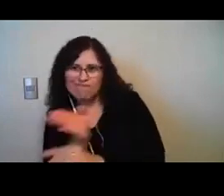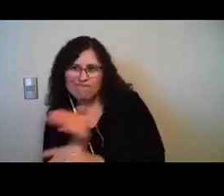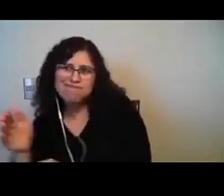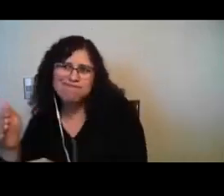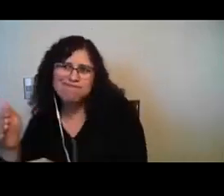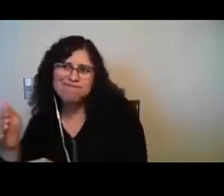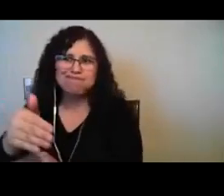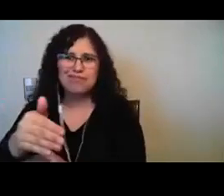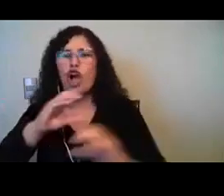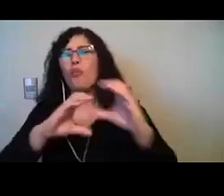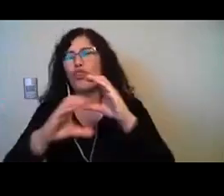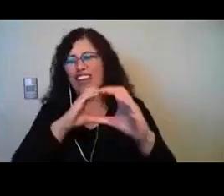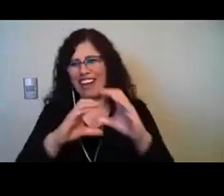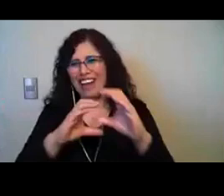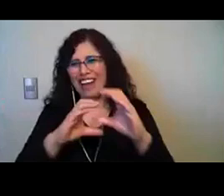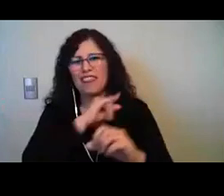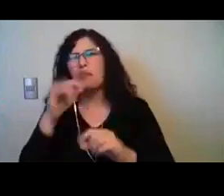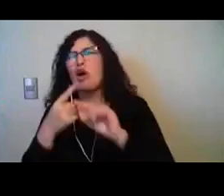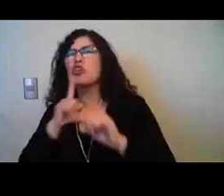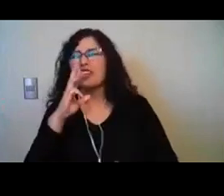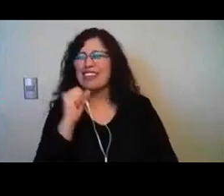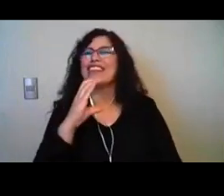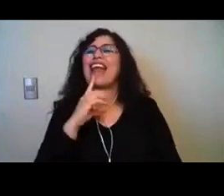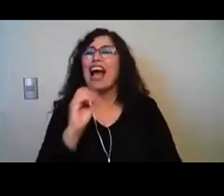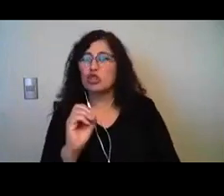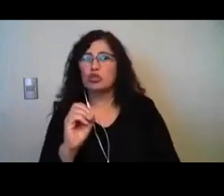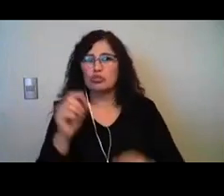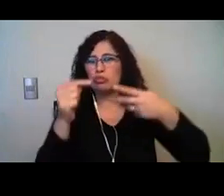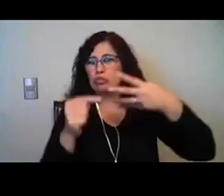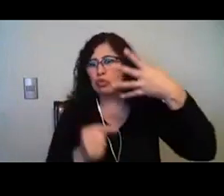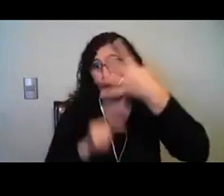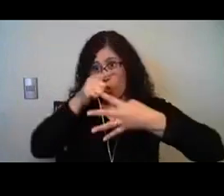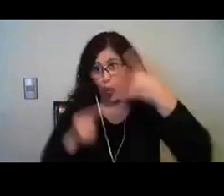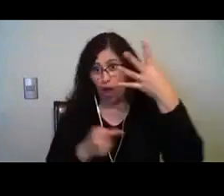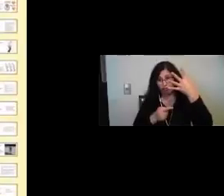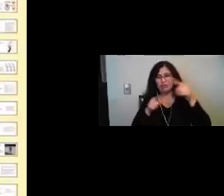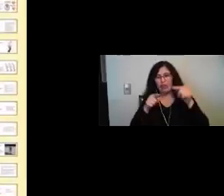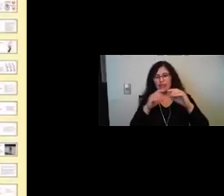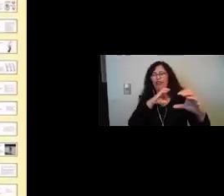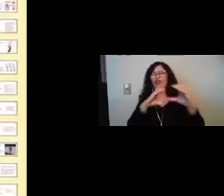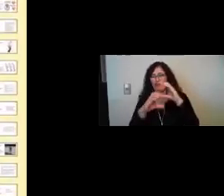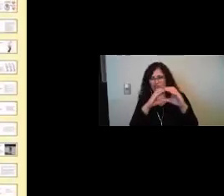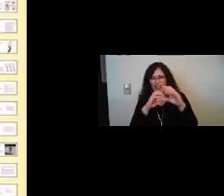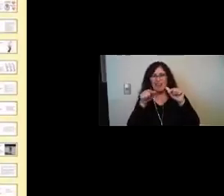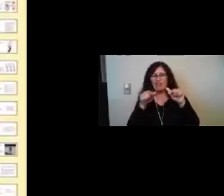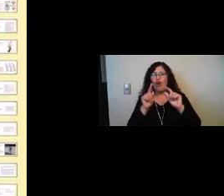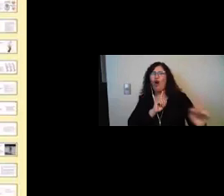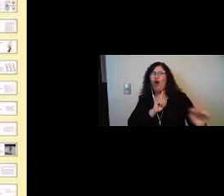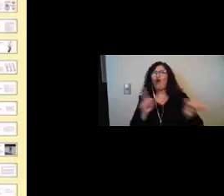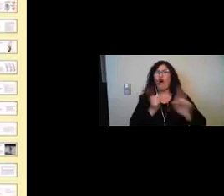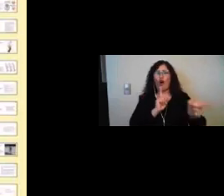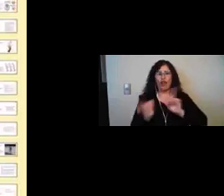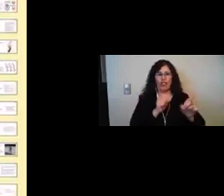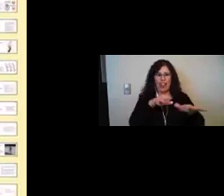o tractos que van a ser los cuatro que yo les mencioné para coordinar los actos motores más